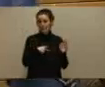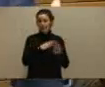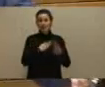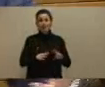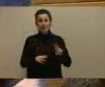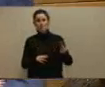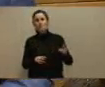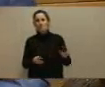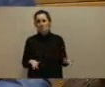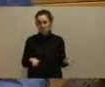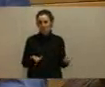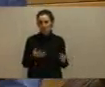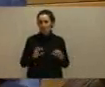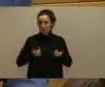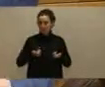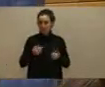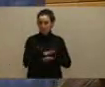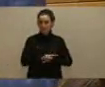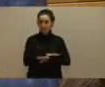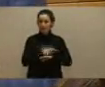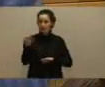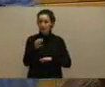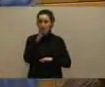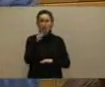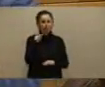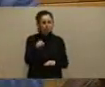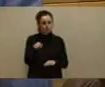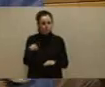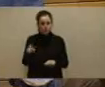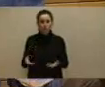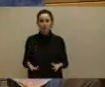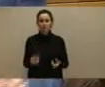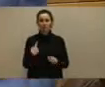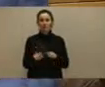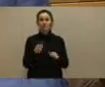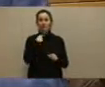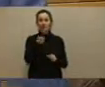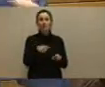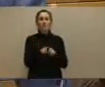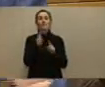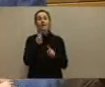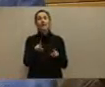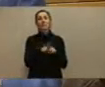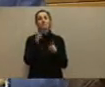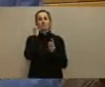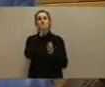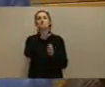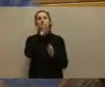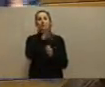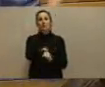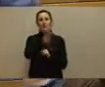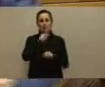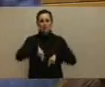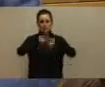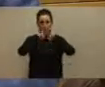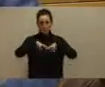parecer que toma la iniciativa contra todo esto. Porque aquí le están acusando. Es que una cosa, y yo se lo digo como yo lo veo, una cosa es que hay irregularidades que entiendo que hay que investigar, que hay que